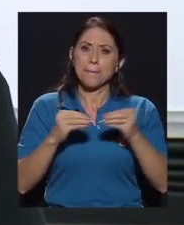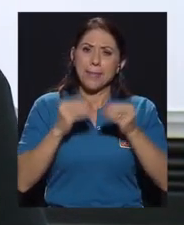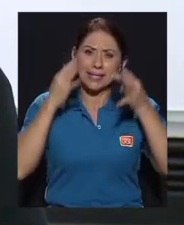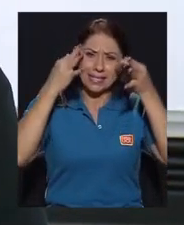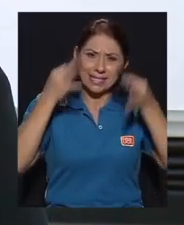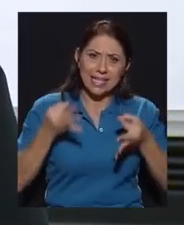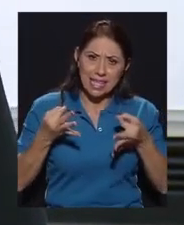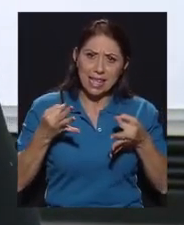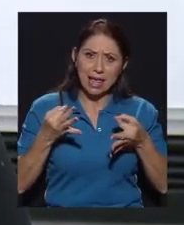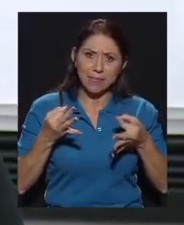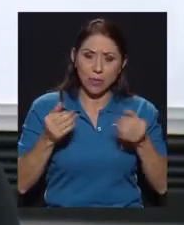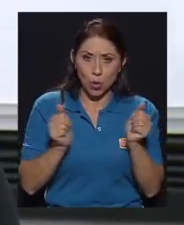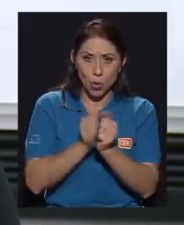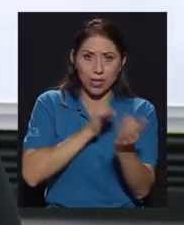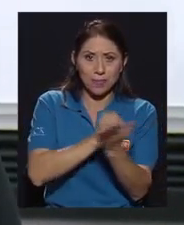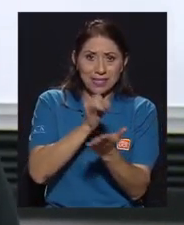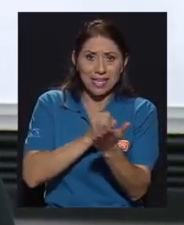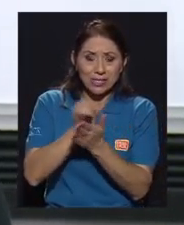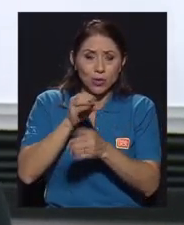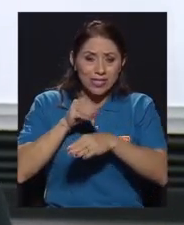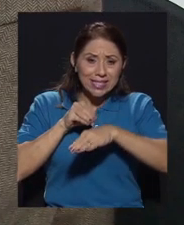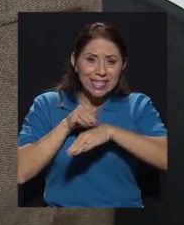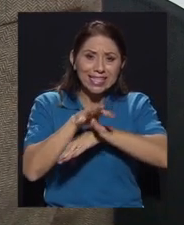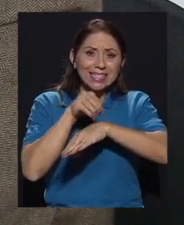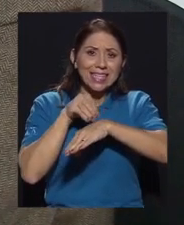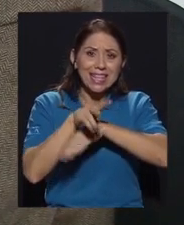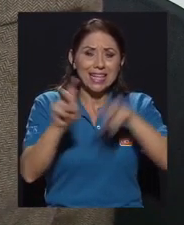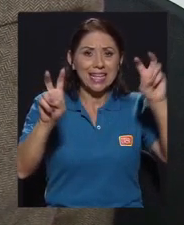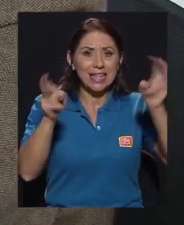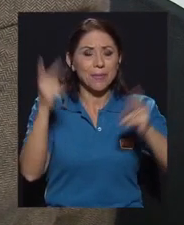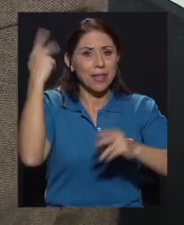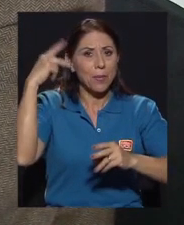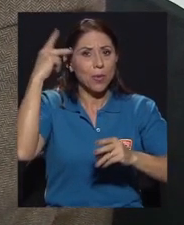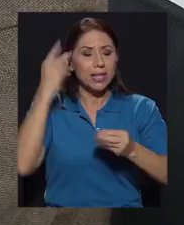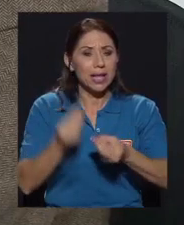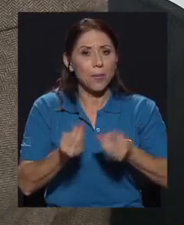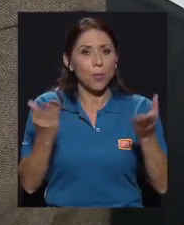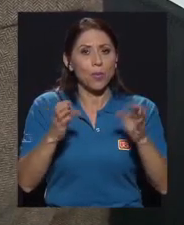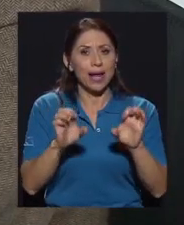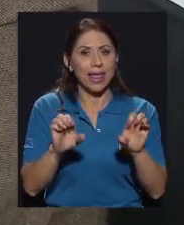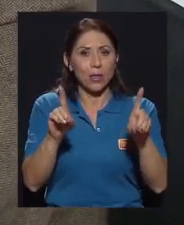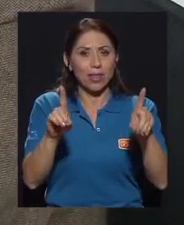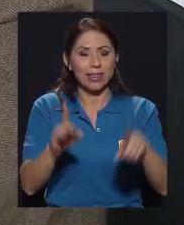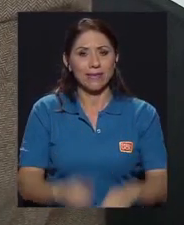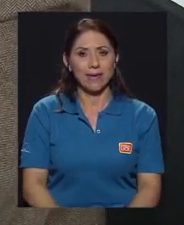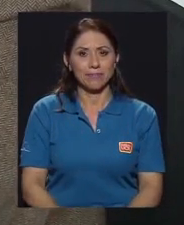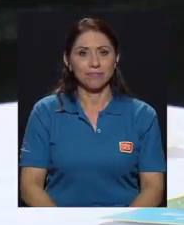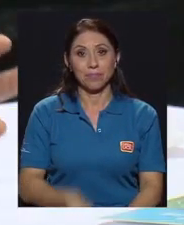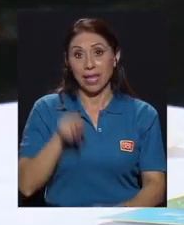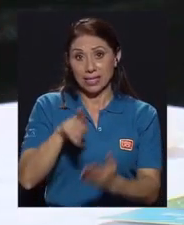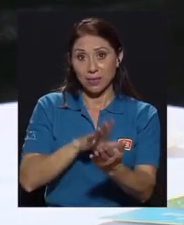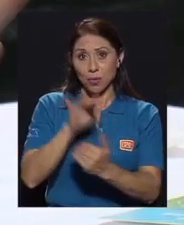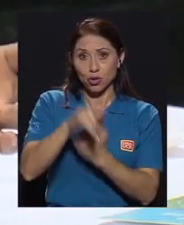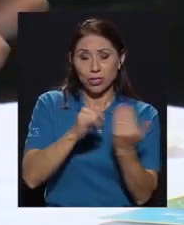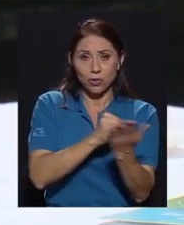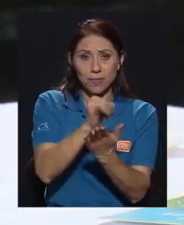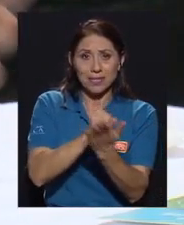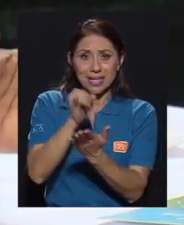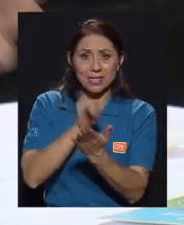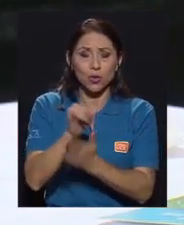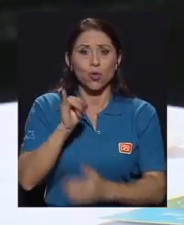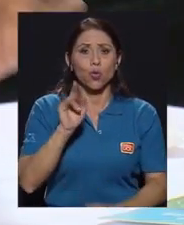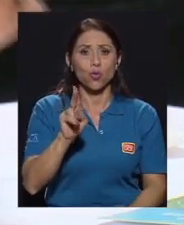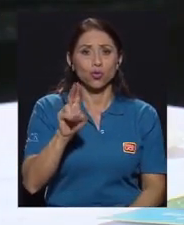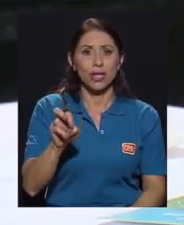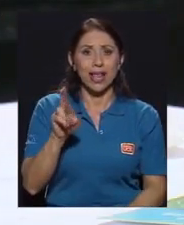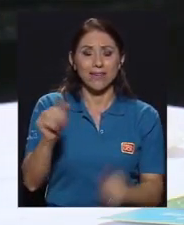más decidida con nuestras investigaciones en el tema de la política pública educativa. Este proyecto de investigación